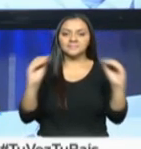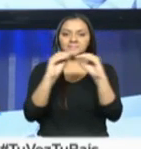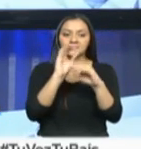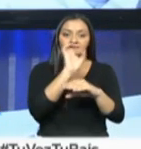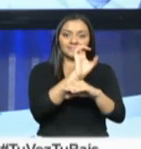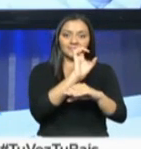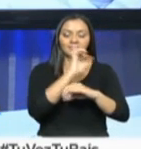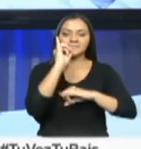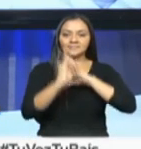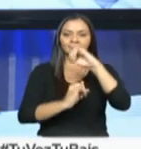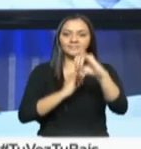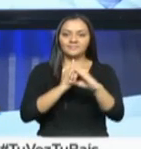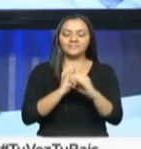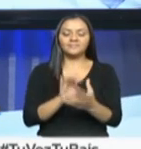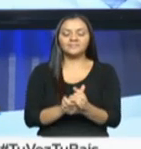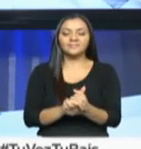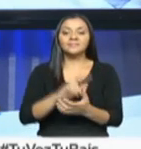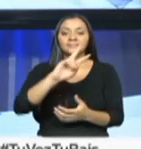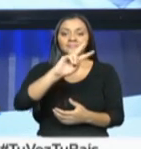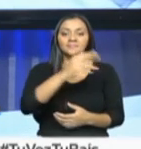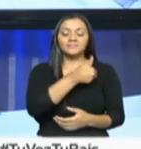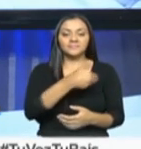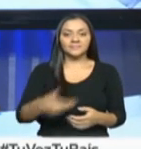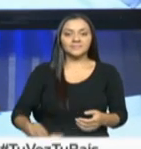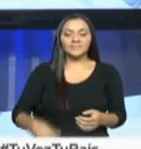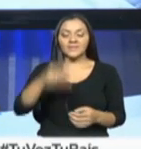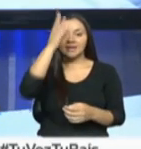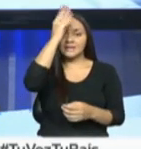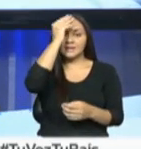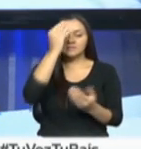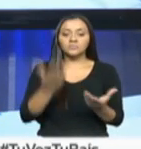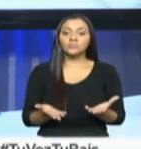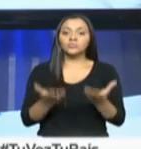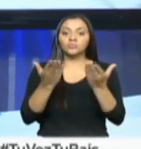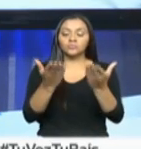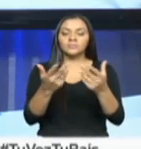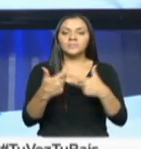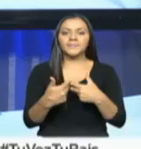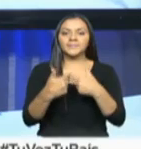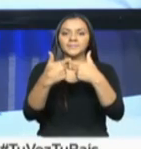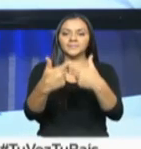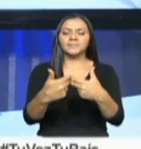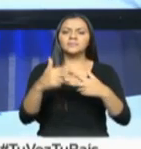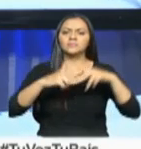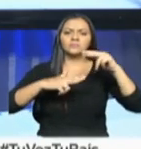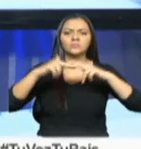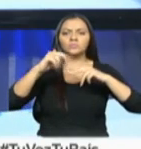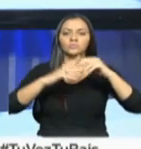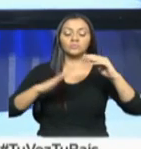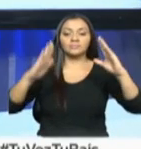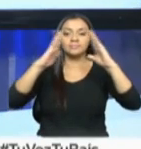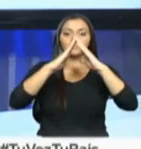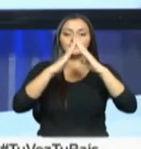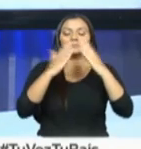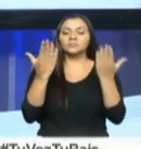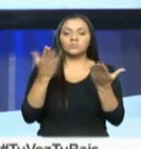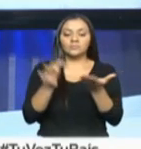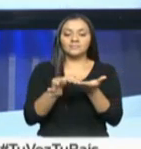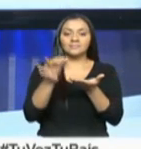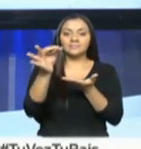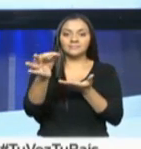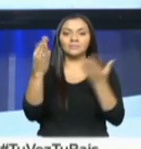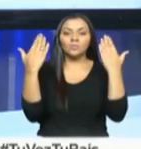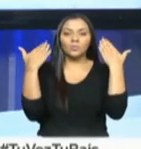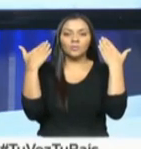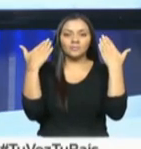mundo. El vicepresidente de la República, Jorge Glass, entregó un crédito para la construcción de viviendas en el Fortín, en